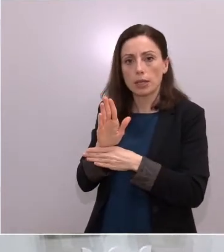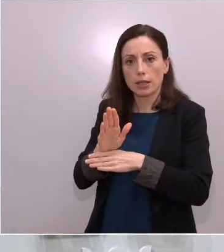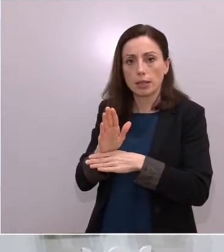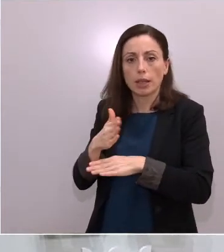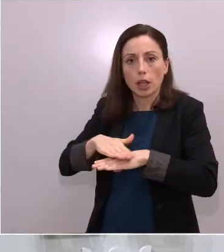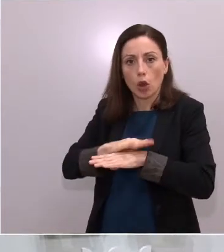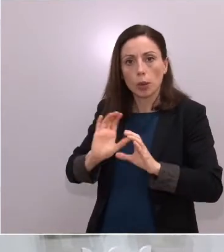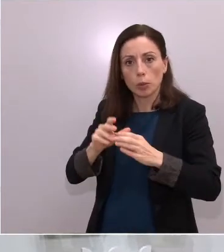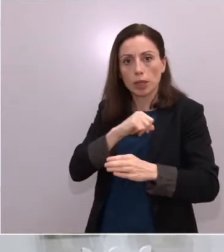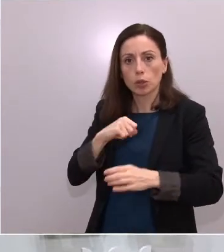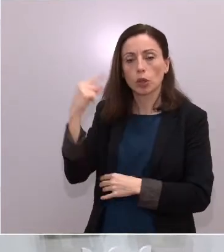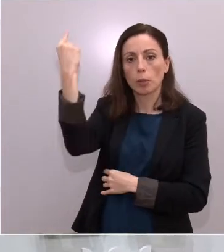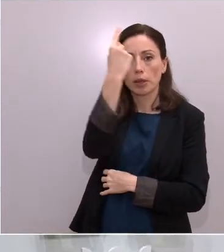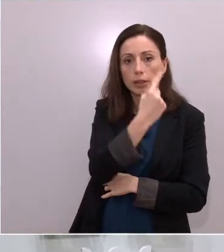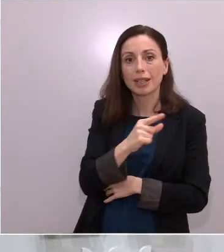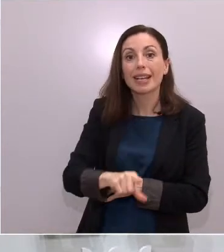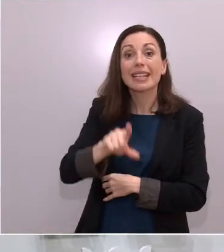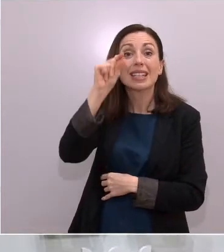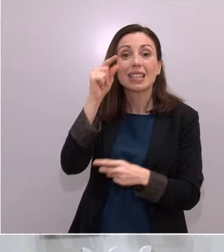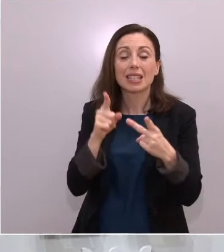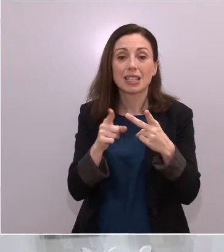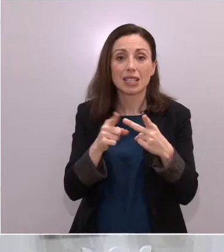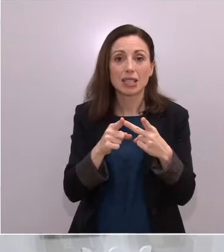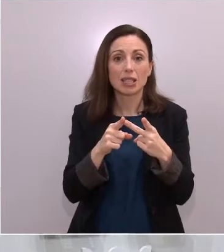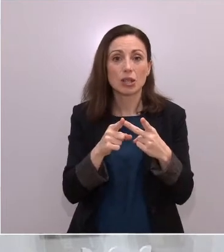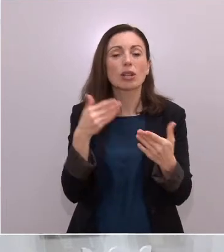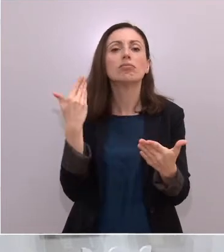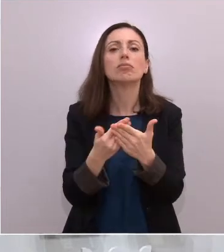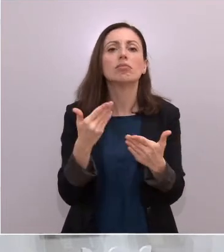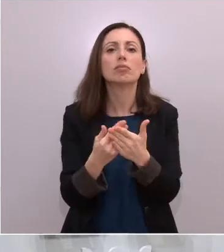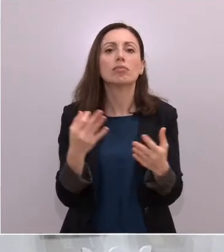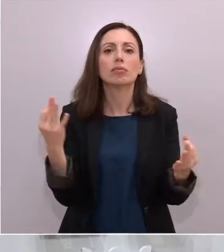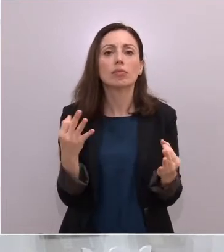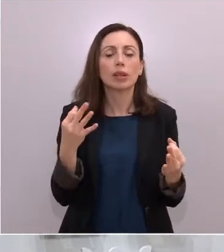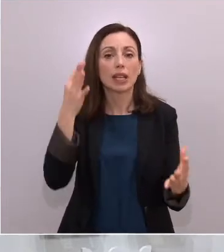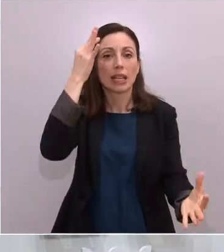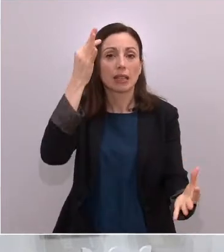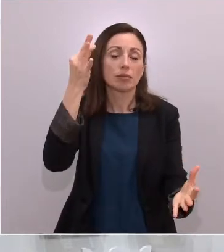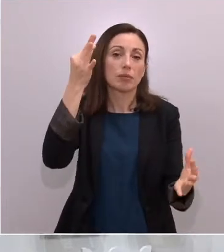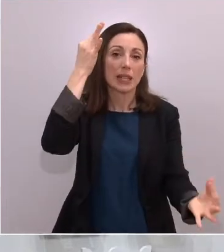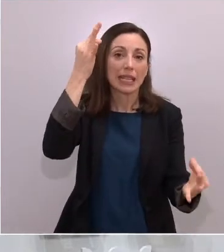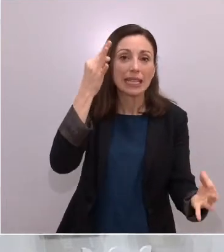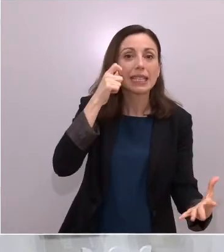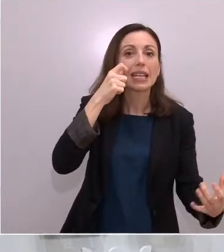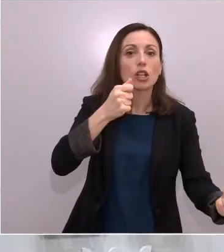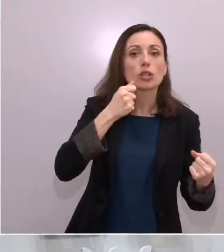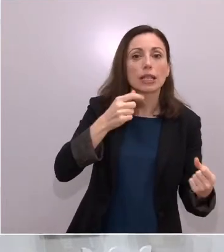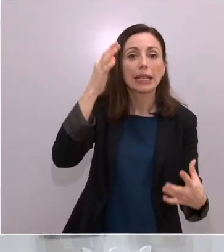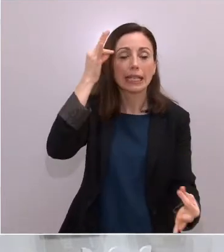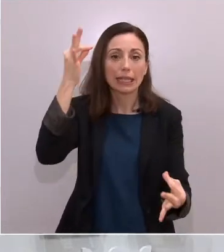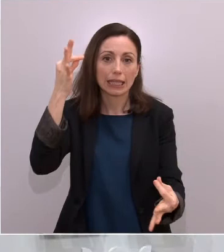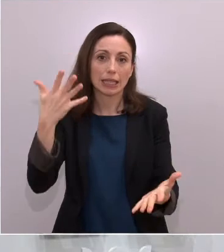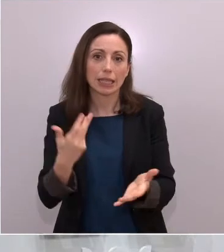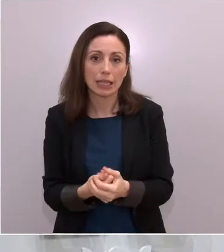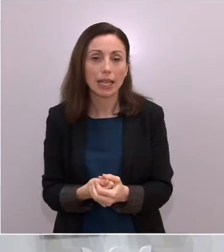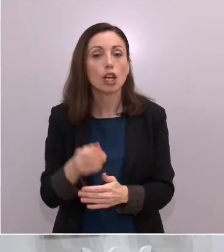territorios. En segundo lugar, que cada decisión que se tome esté respaldada por criterios sanitarios y por criterios científicos,